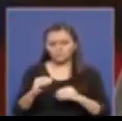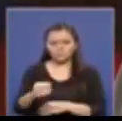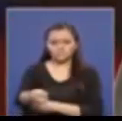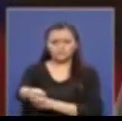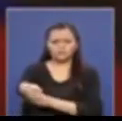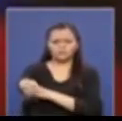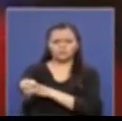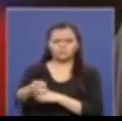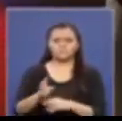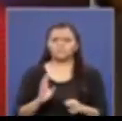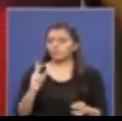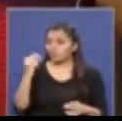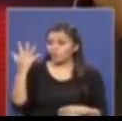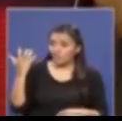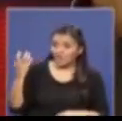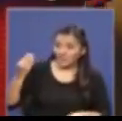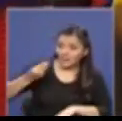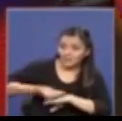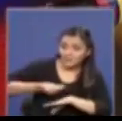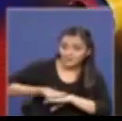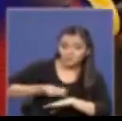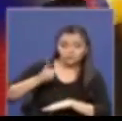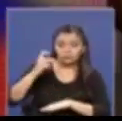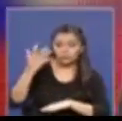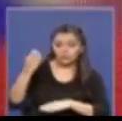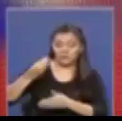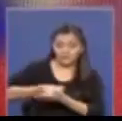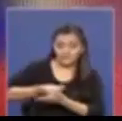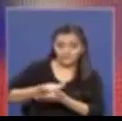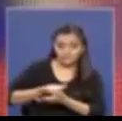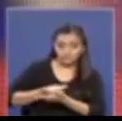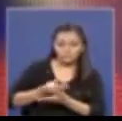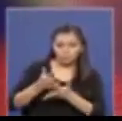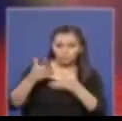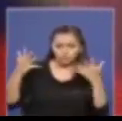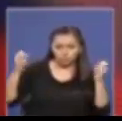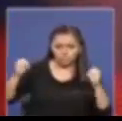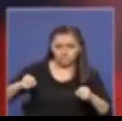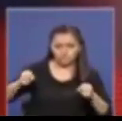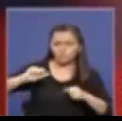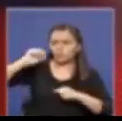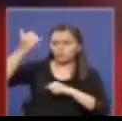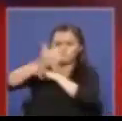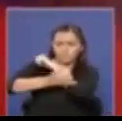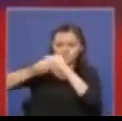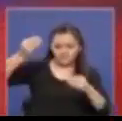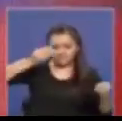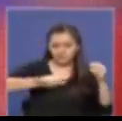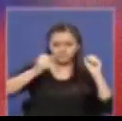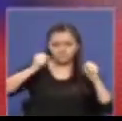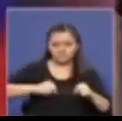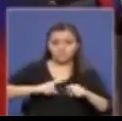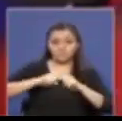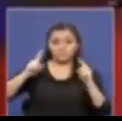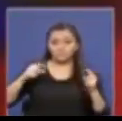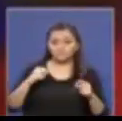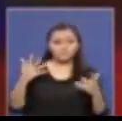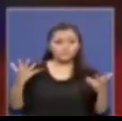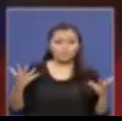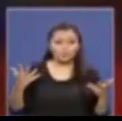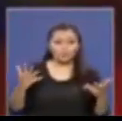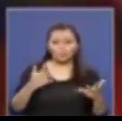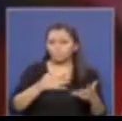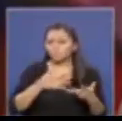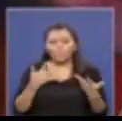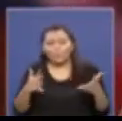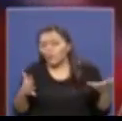Atrae. Si ya no han querido invertir, que no es verdad, ha habido mucha inversión, pero los que sufridores de siempre dicen que no hemos invertido, que no